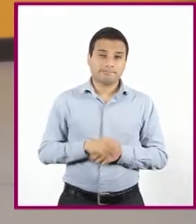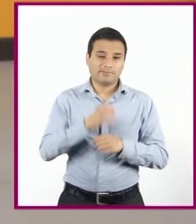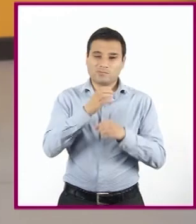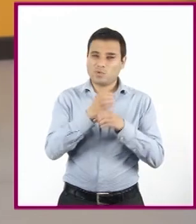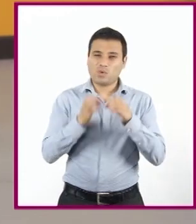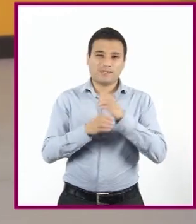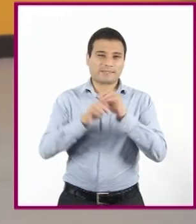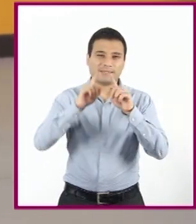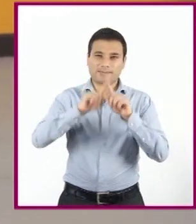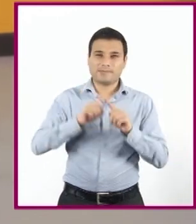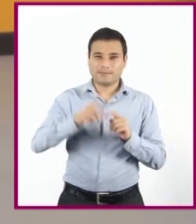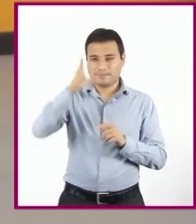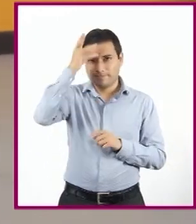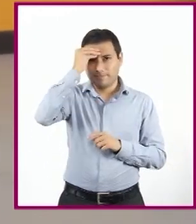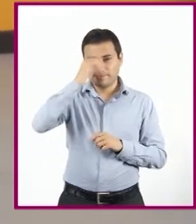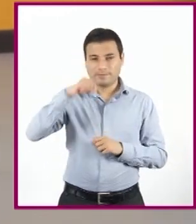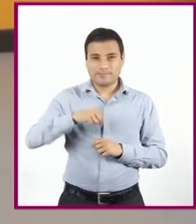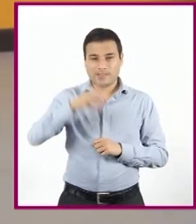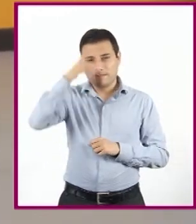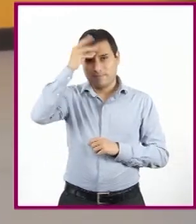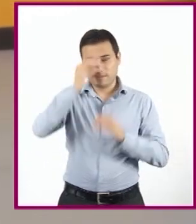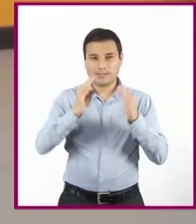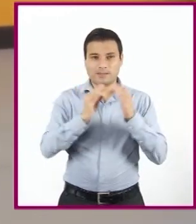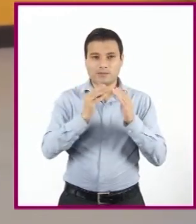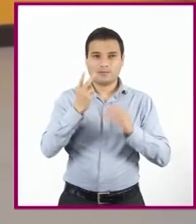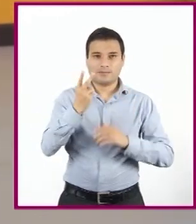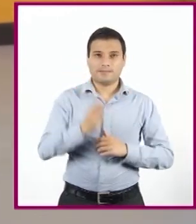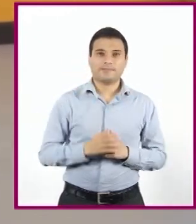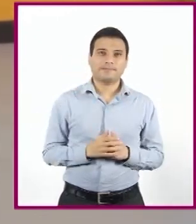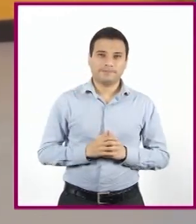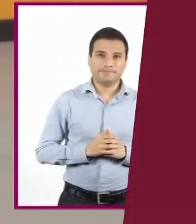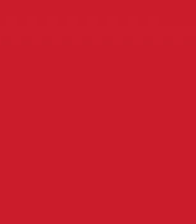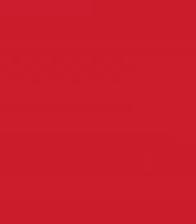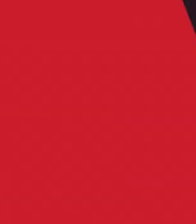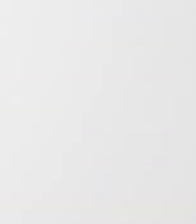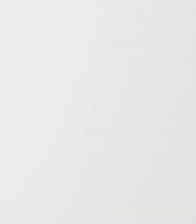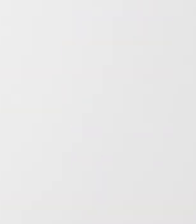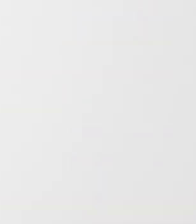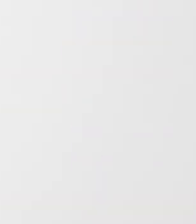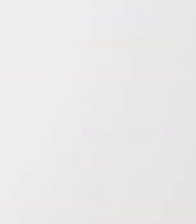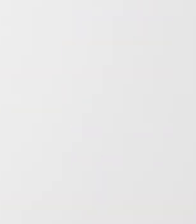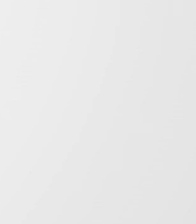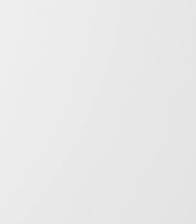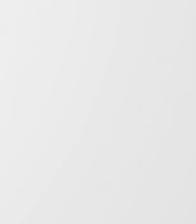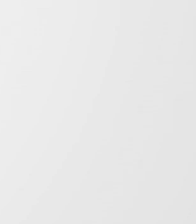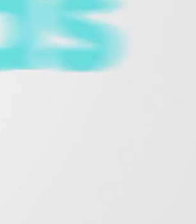explorando más en ¡Aprende en Casa 2!